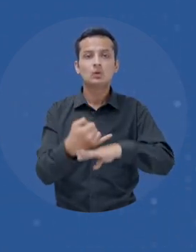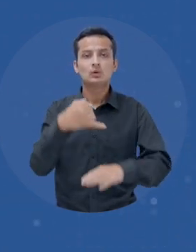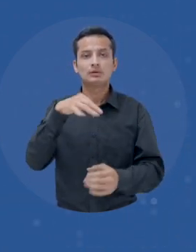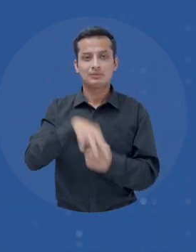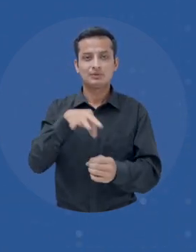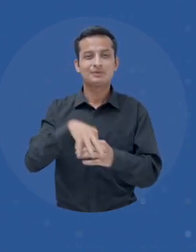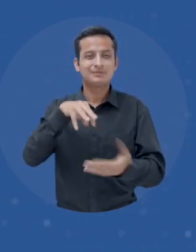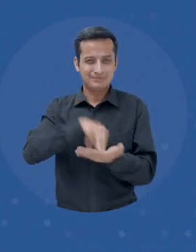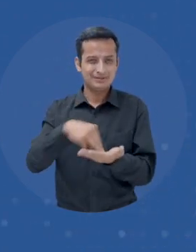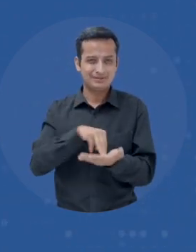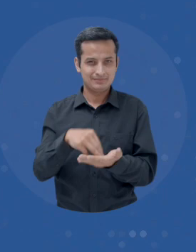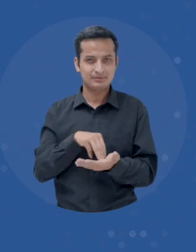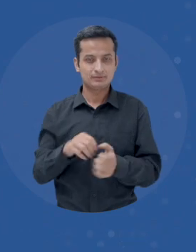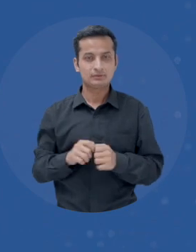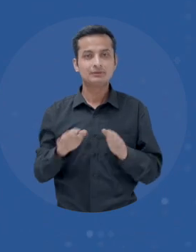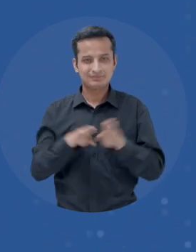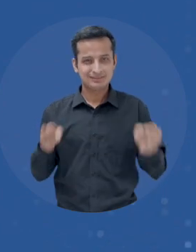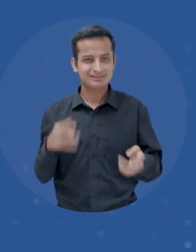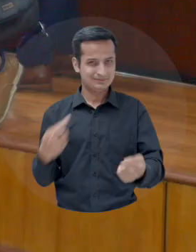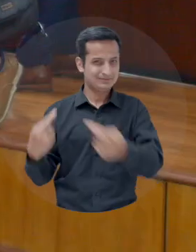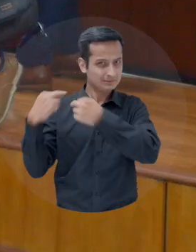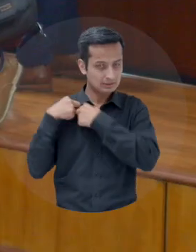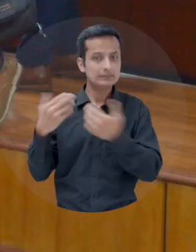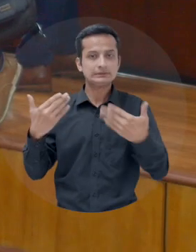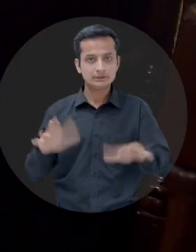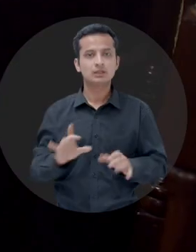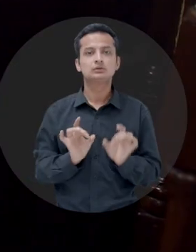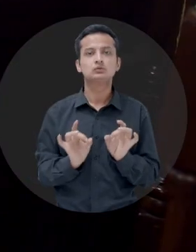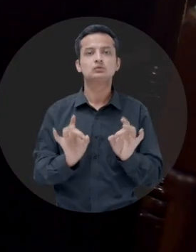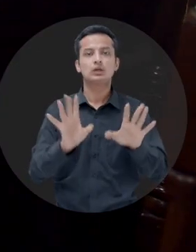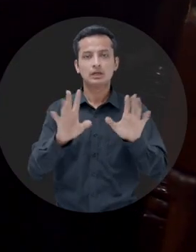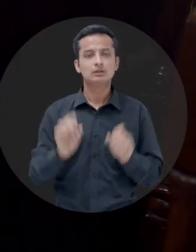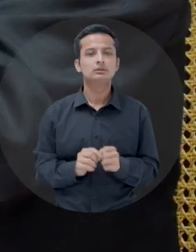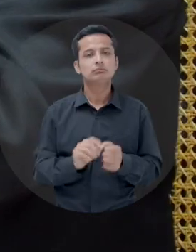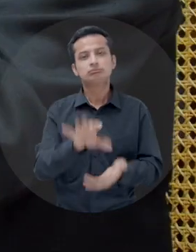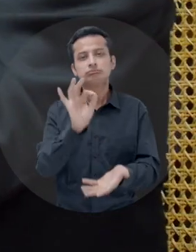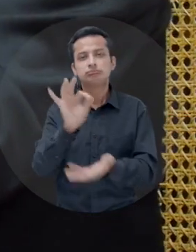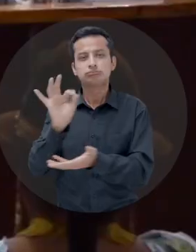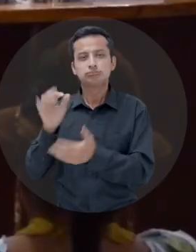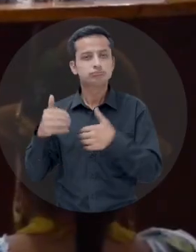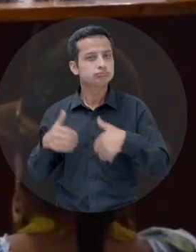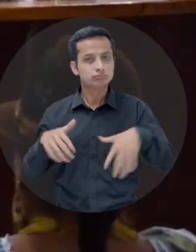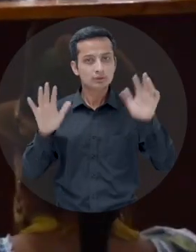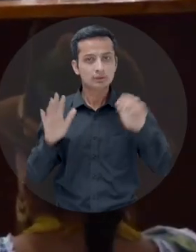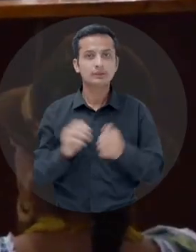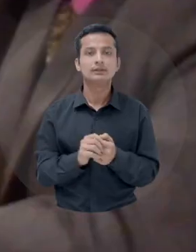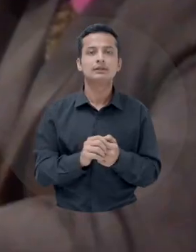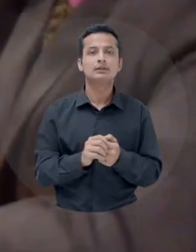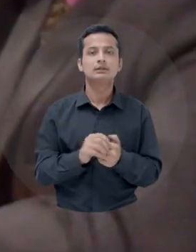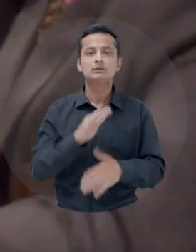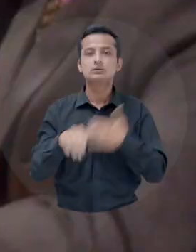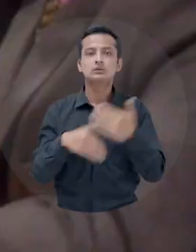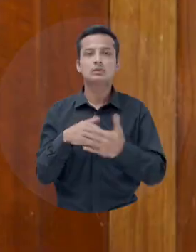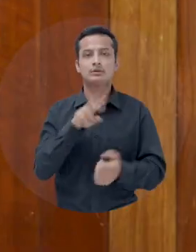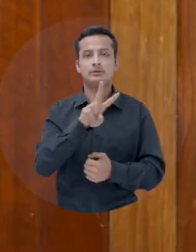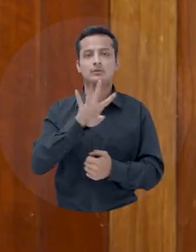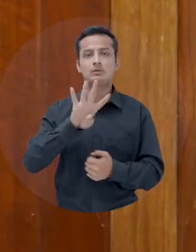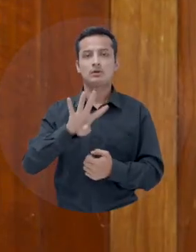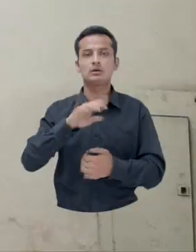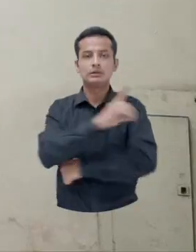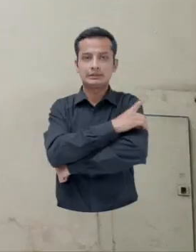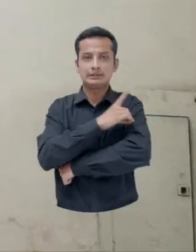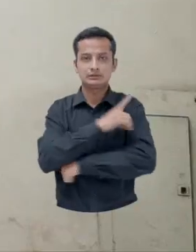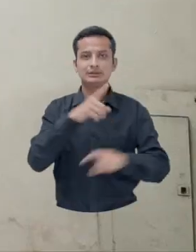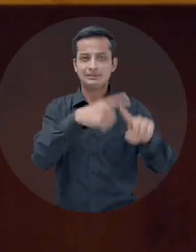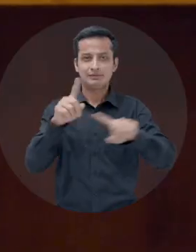279.235 miembros de las juntas receptoras del voto, que fueron designados a través de un sorteo aleatorio y de manera simultánea